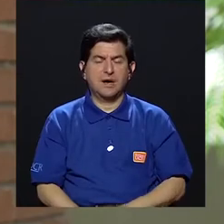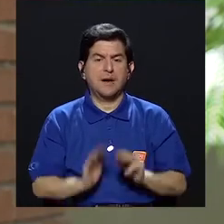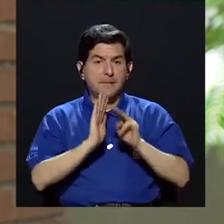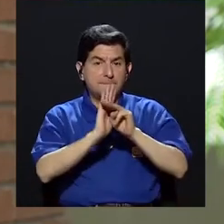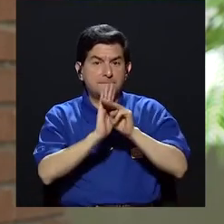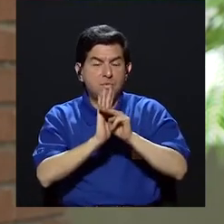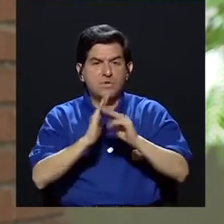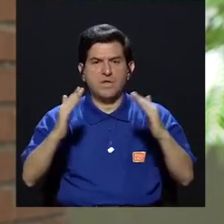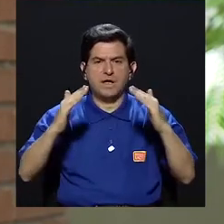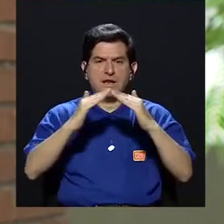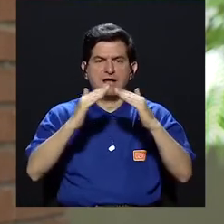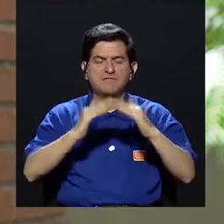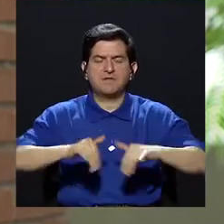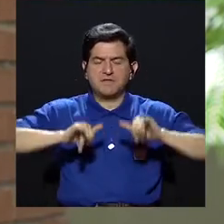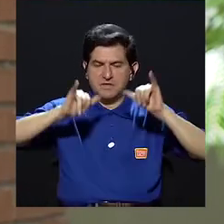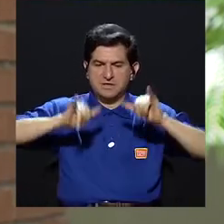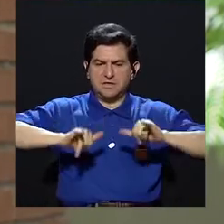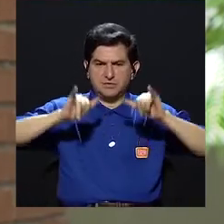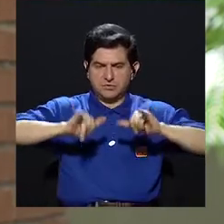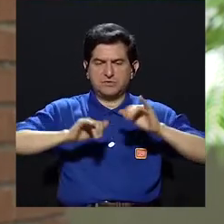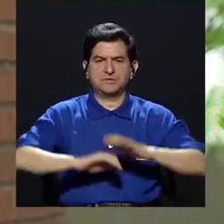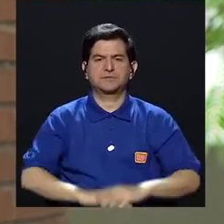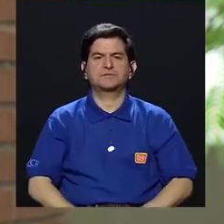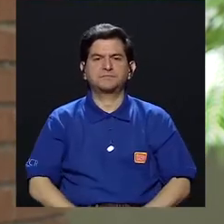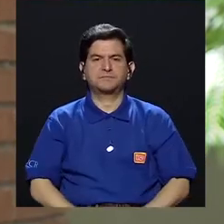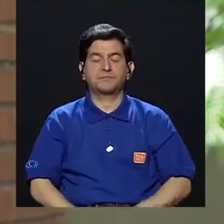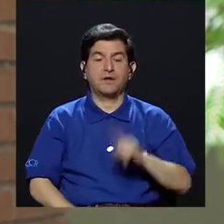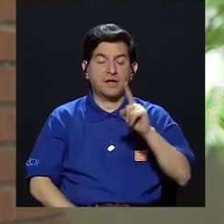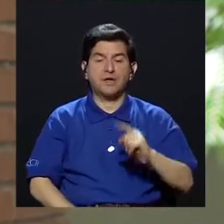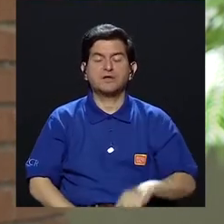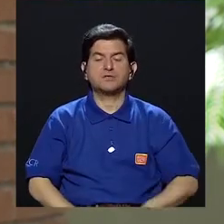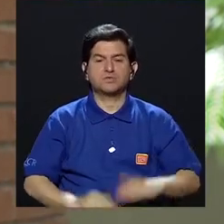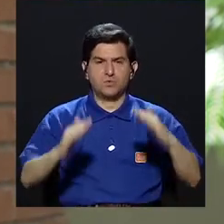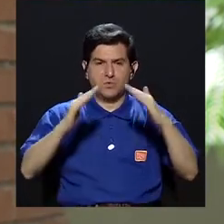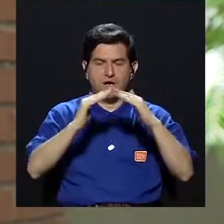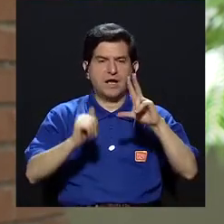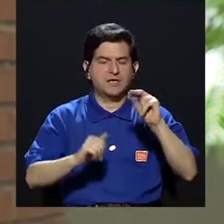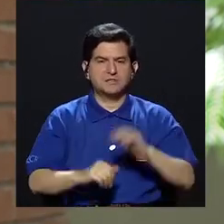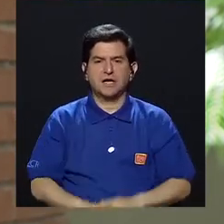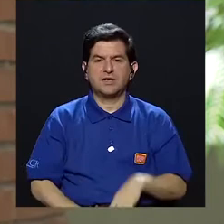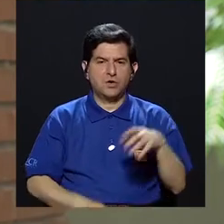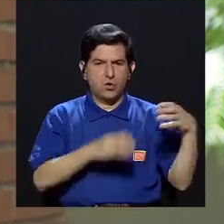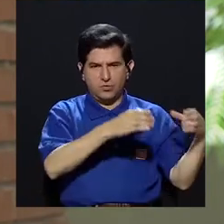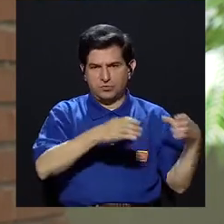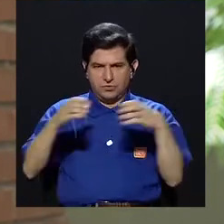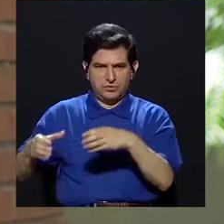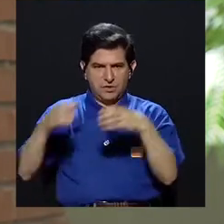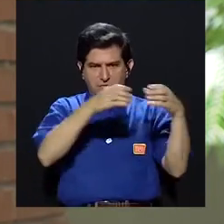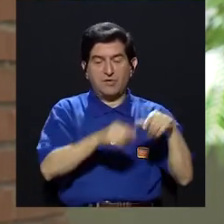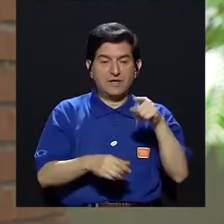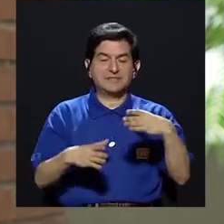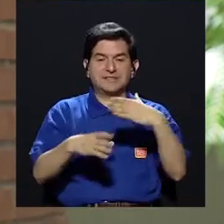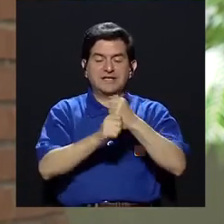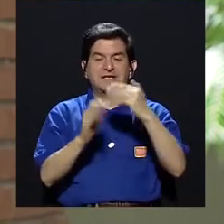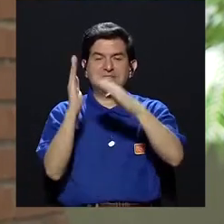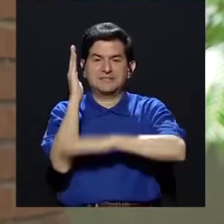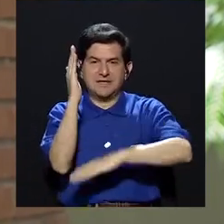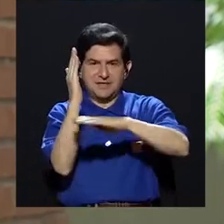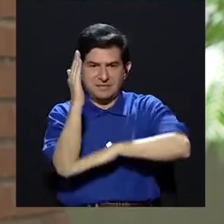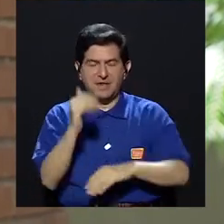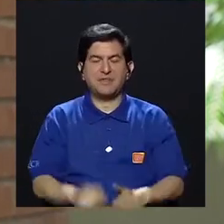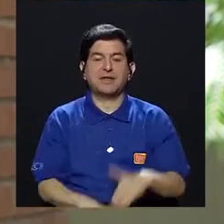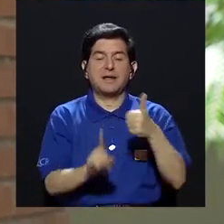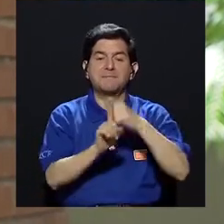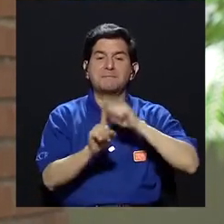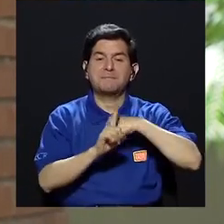una modalidad de vivienda sostenible. Es una vivienda que no es de mampostería, es de madera, pero es de madera